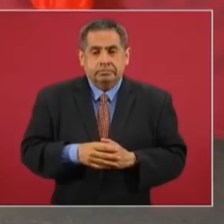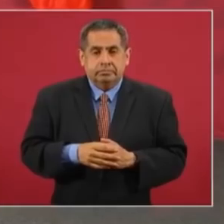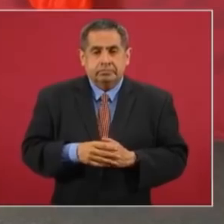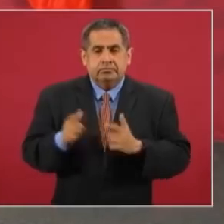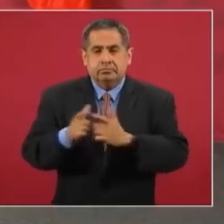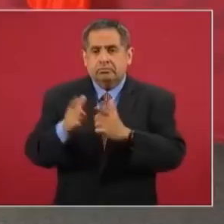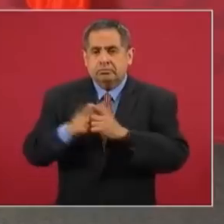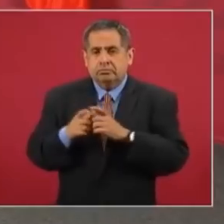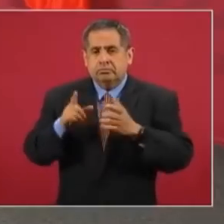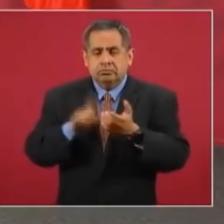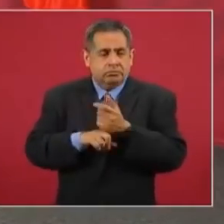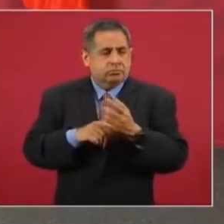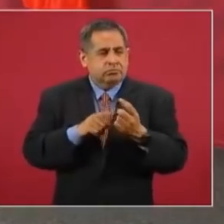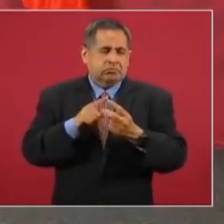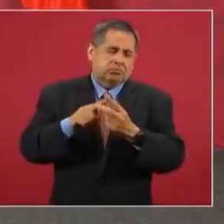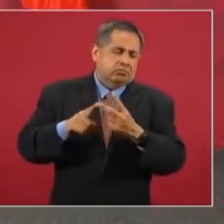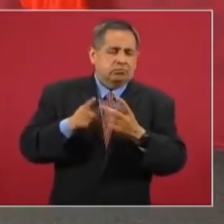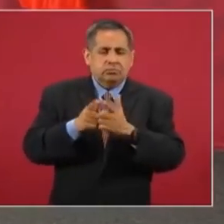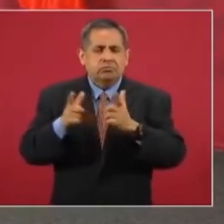partidos, de dos,